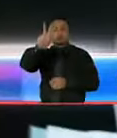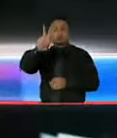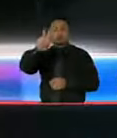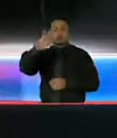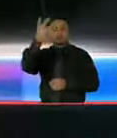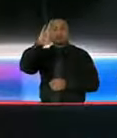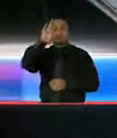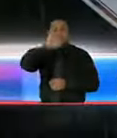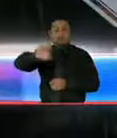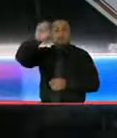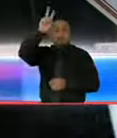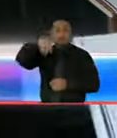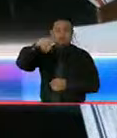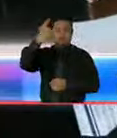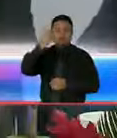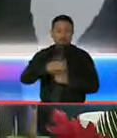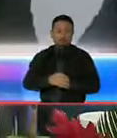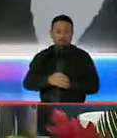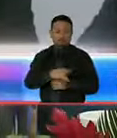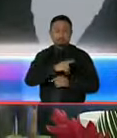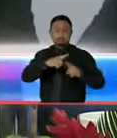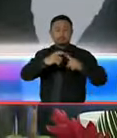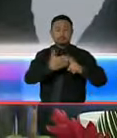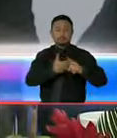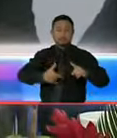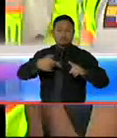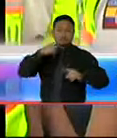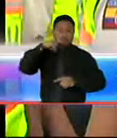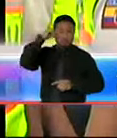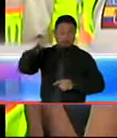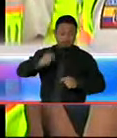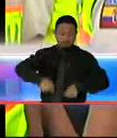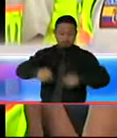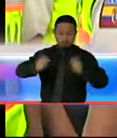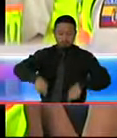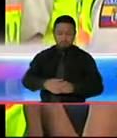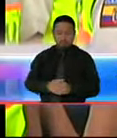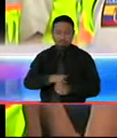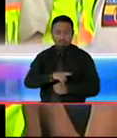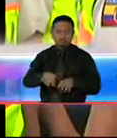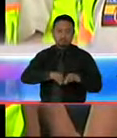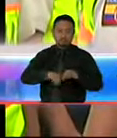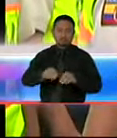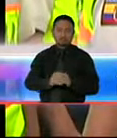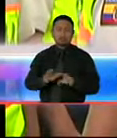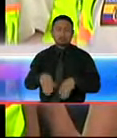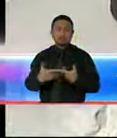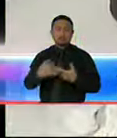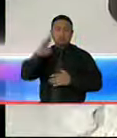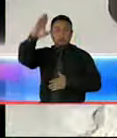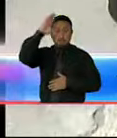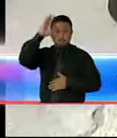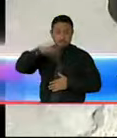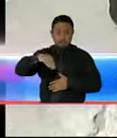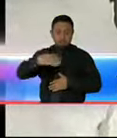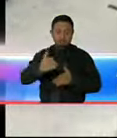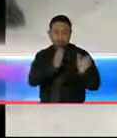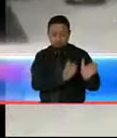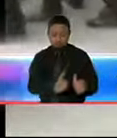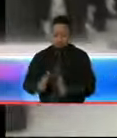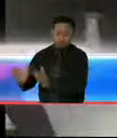de enero de 2011, suscrito por el expresidente Rafael Correa, mediante el cual se estableció la reorganización de la Policía